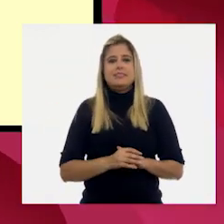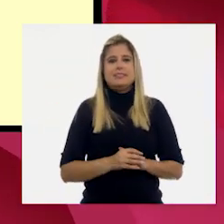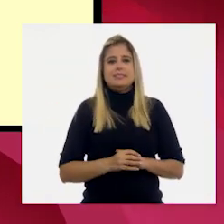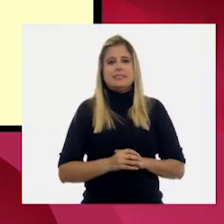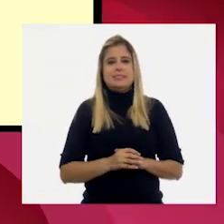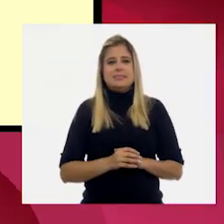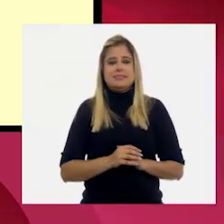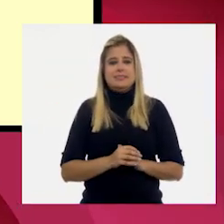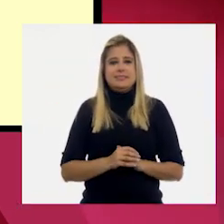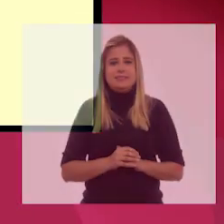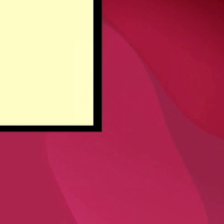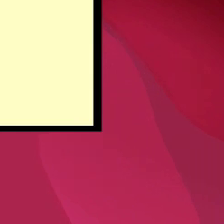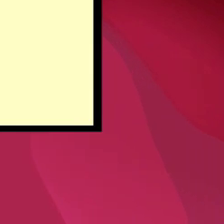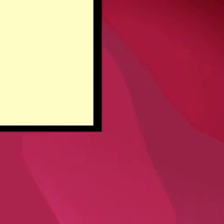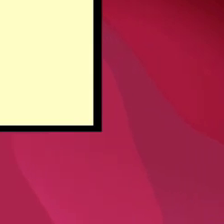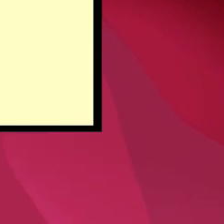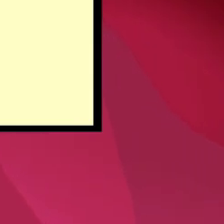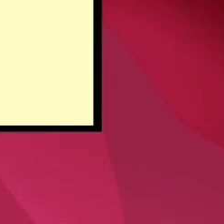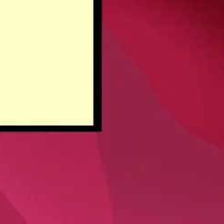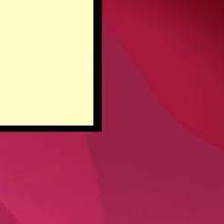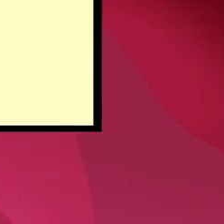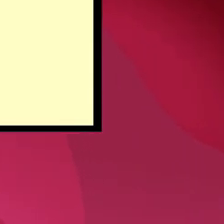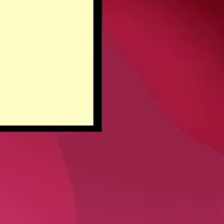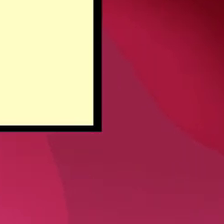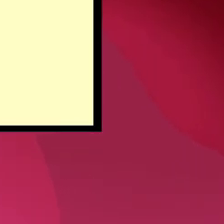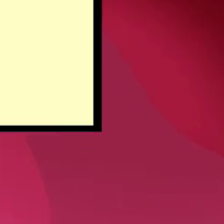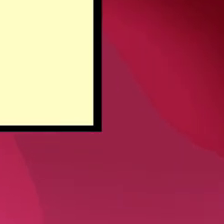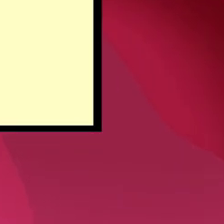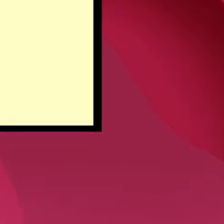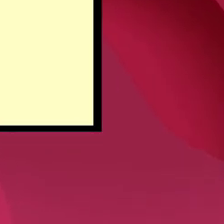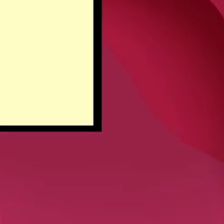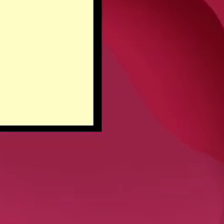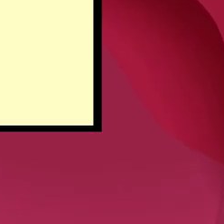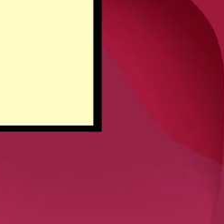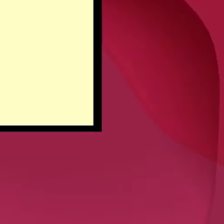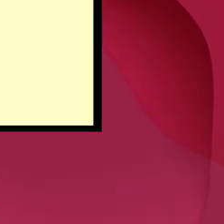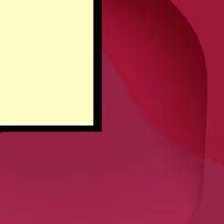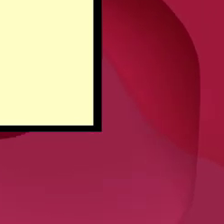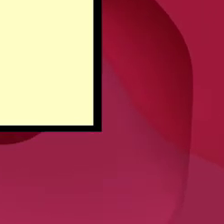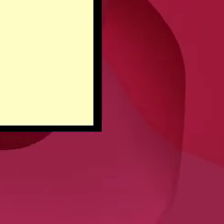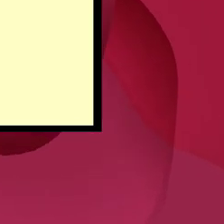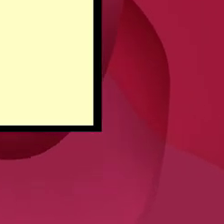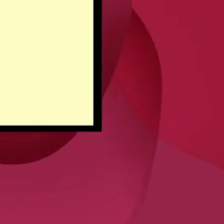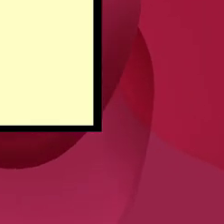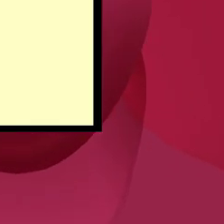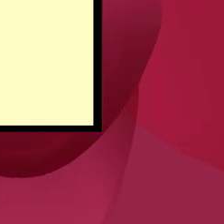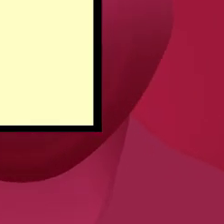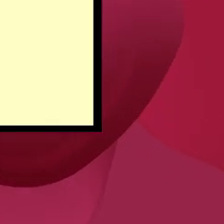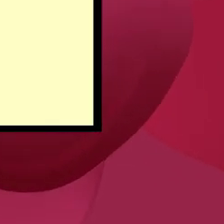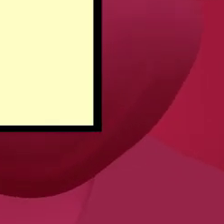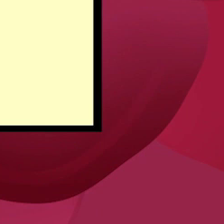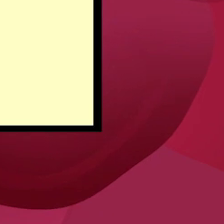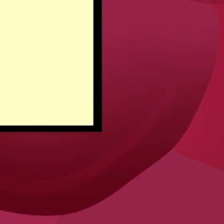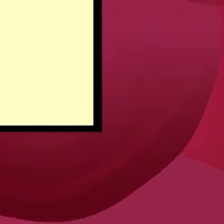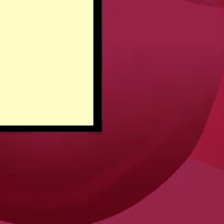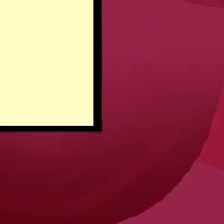ka ve, nasha ka, minte ka nubes kwa, minte ke, kanti, kentas,